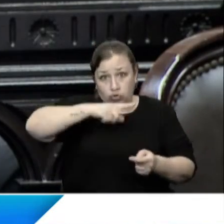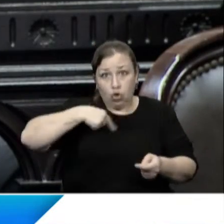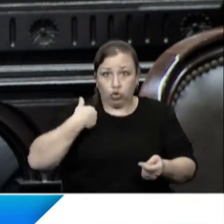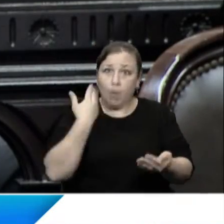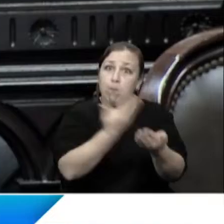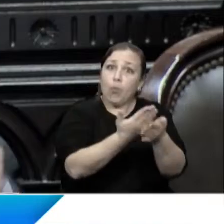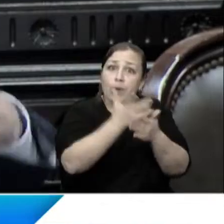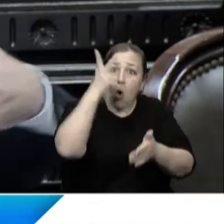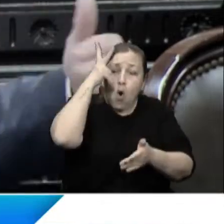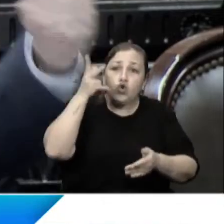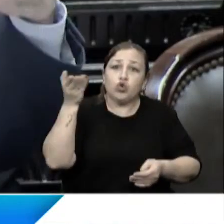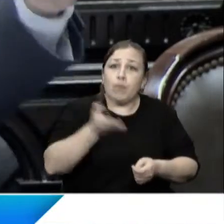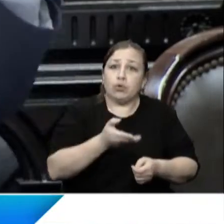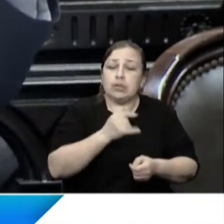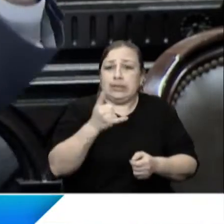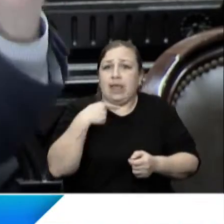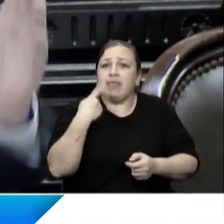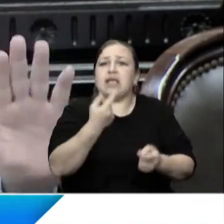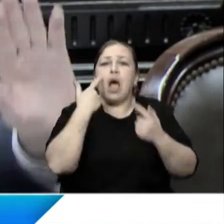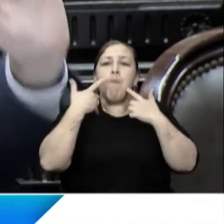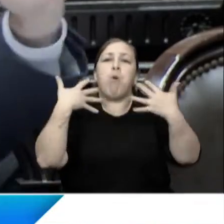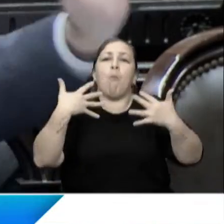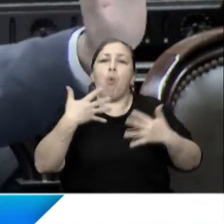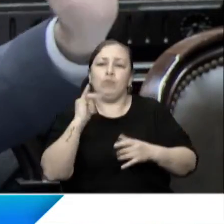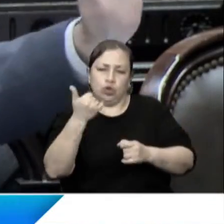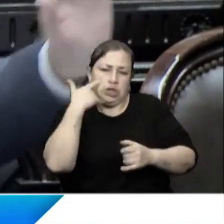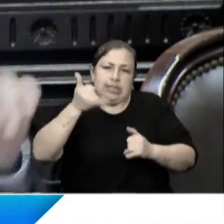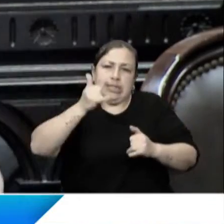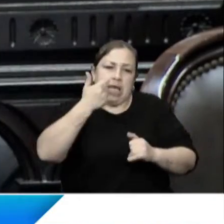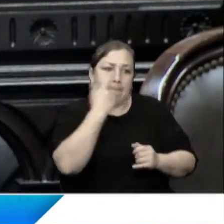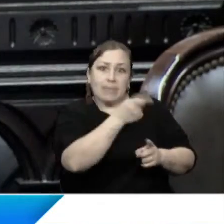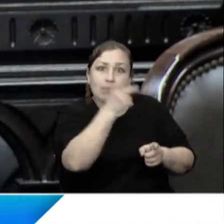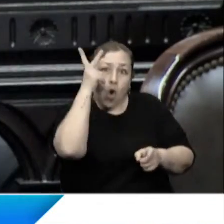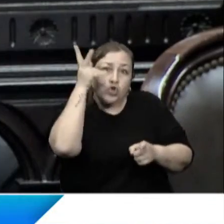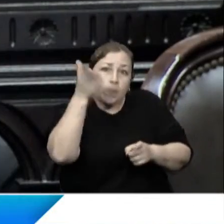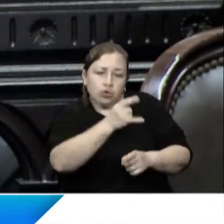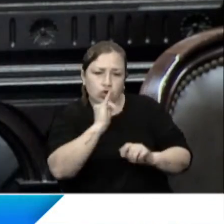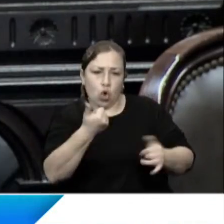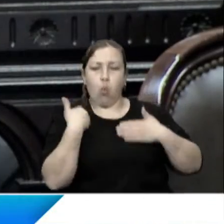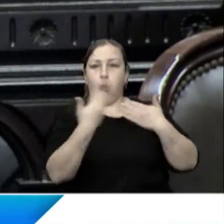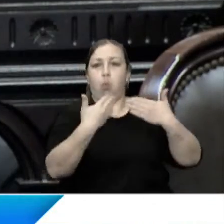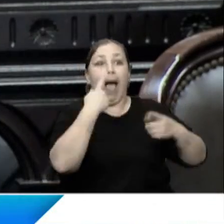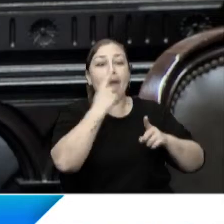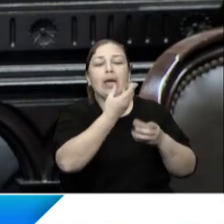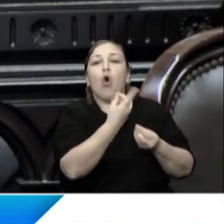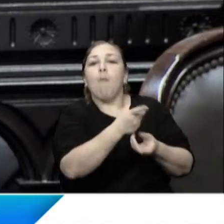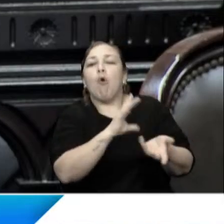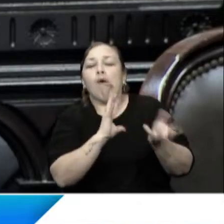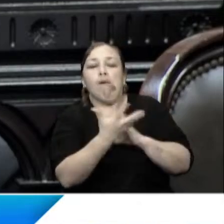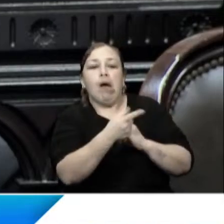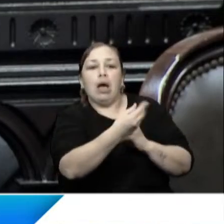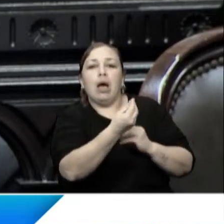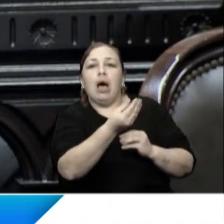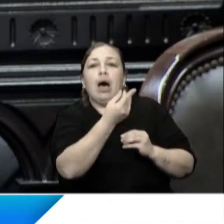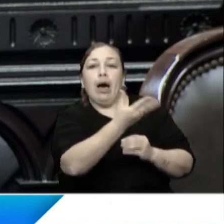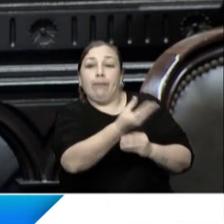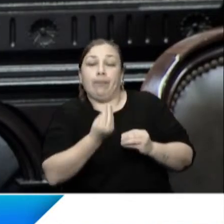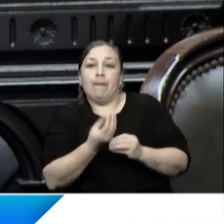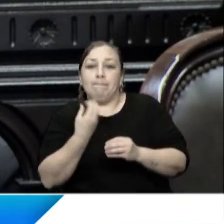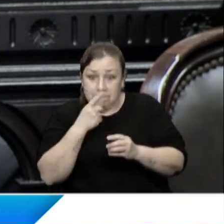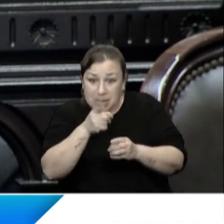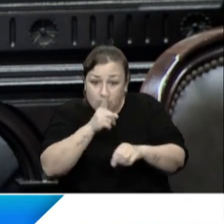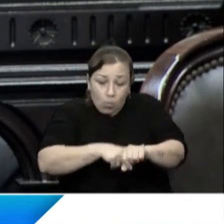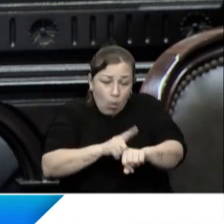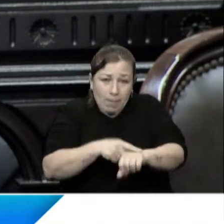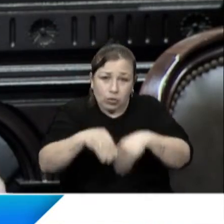y quisieron hacer populismo, se agregaron, vamos con esta, con la chapa del 8% vemos todo lo que nos podemos llevar. Y esto es lo que hicieron cuando votaron la